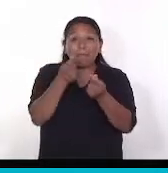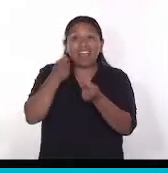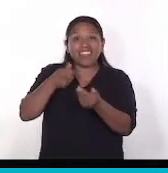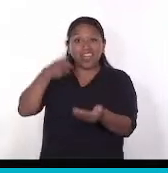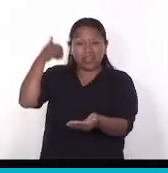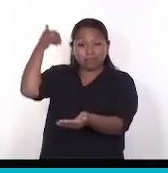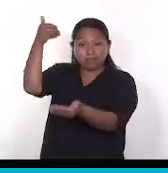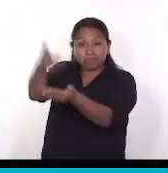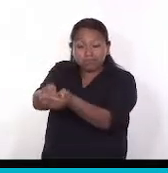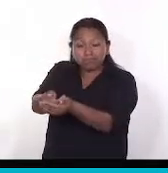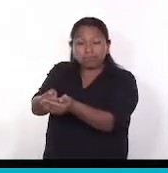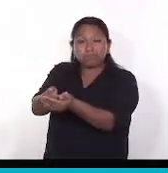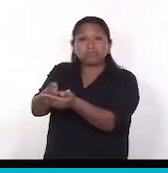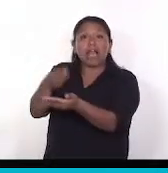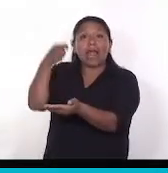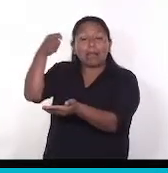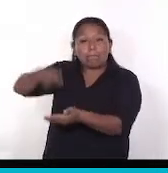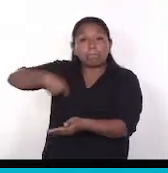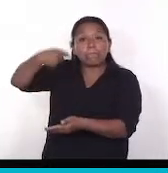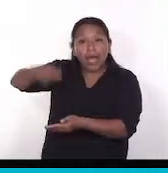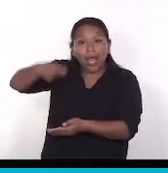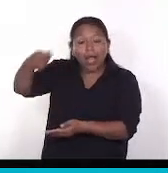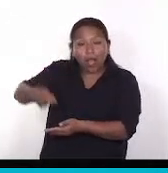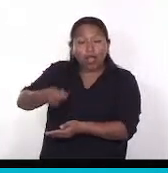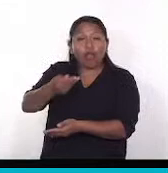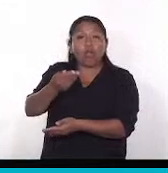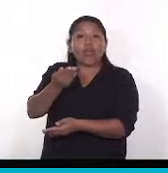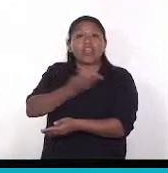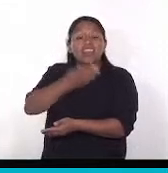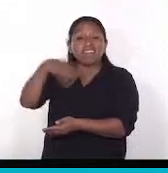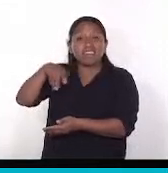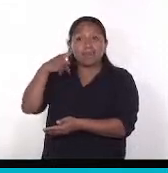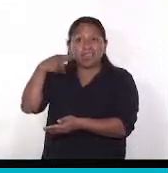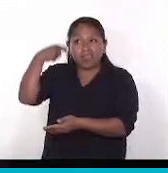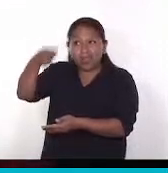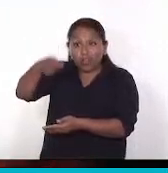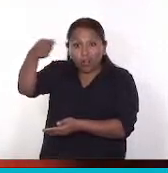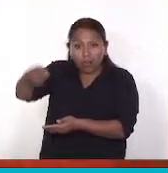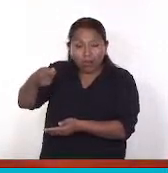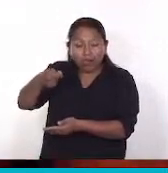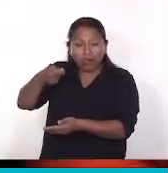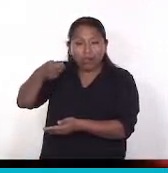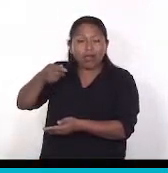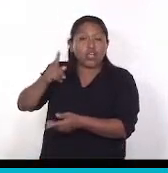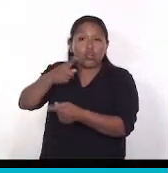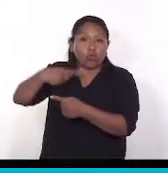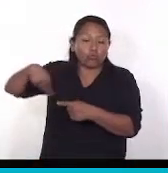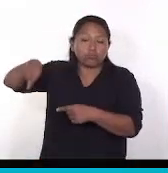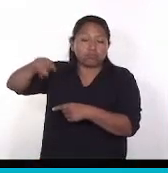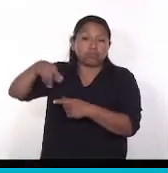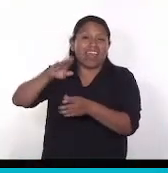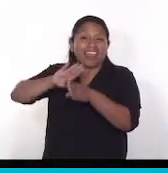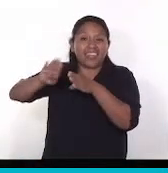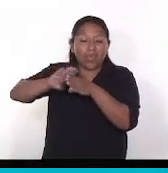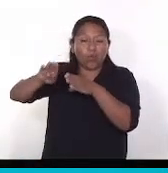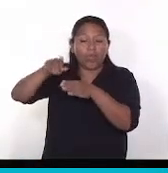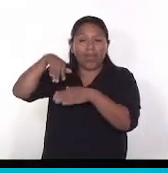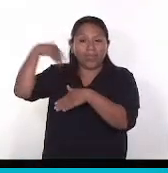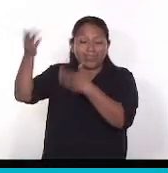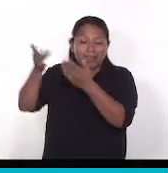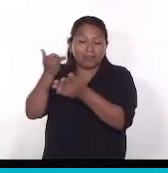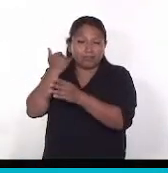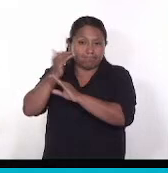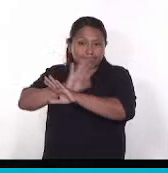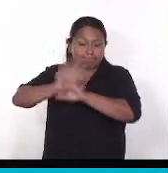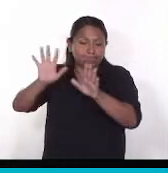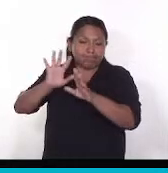va a destinar al pago del Fondo Monetario Internacional y de toda la deuda externa, que ya hemos dicho